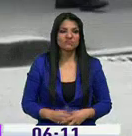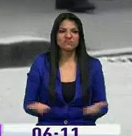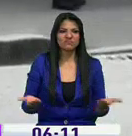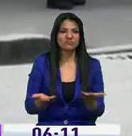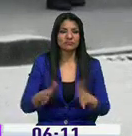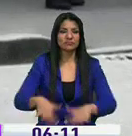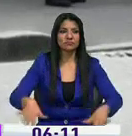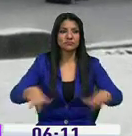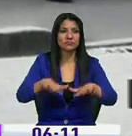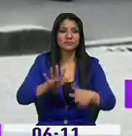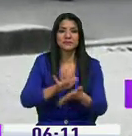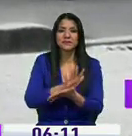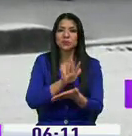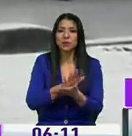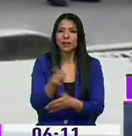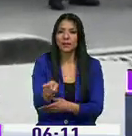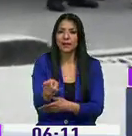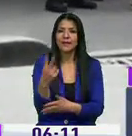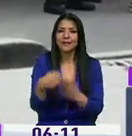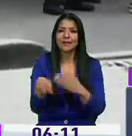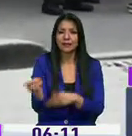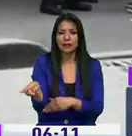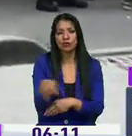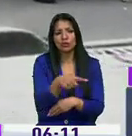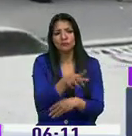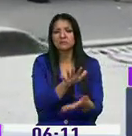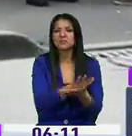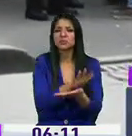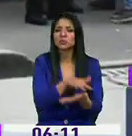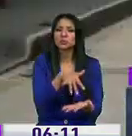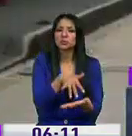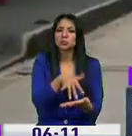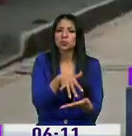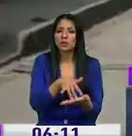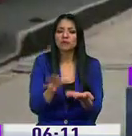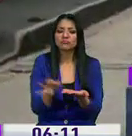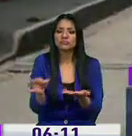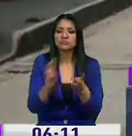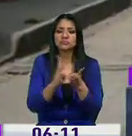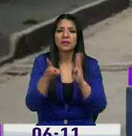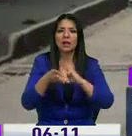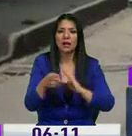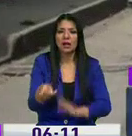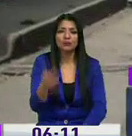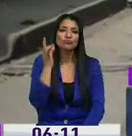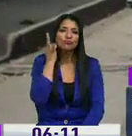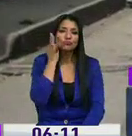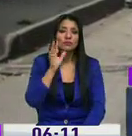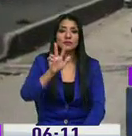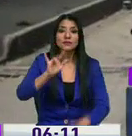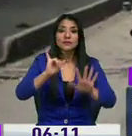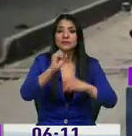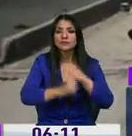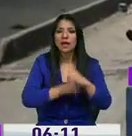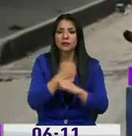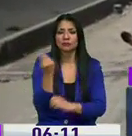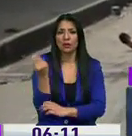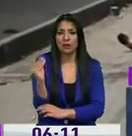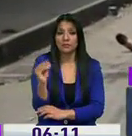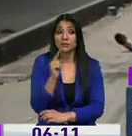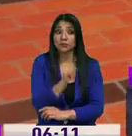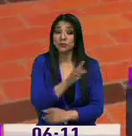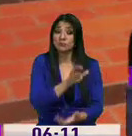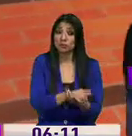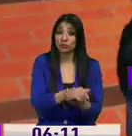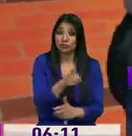del centro educativo donde estudiaba a uno de sus hijos en el cantón milagro la joven madre de 36 años fue asesinada con